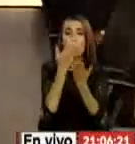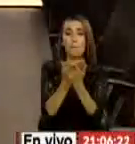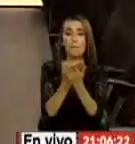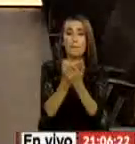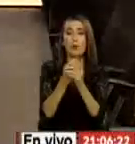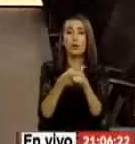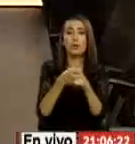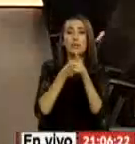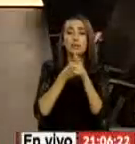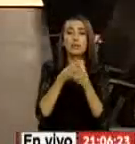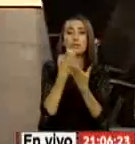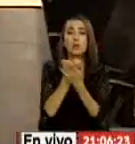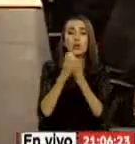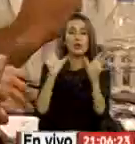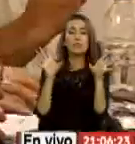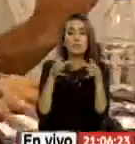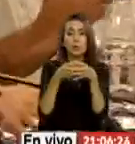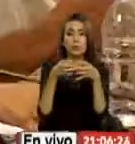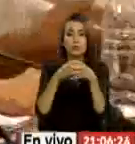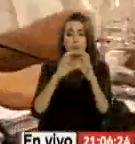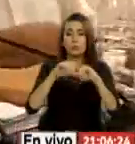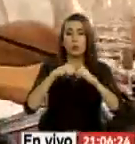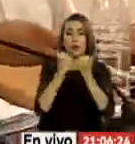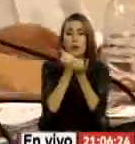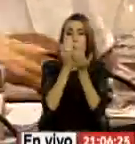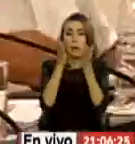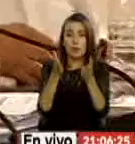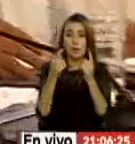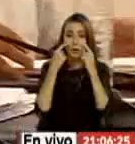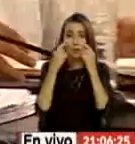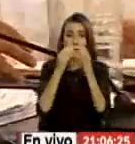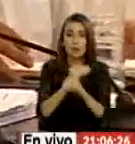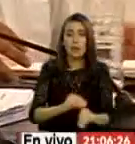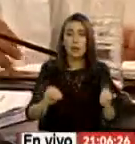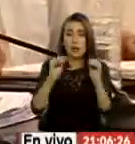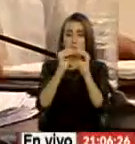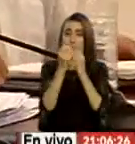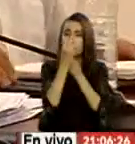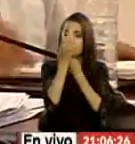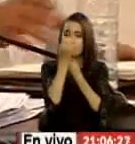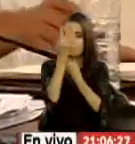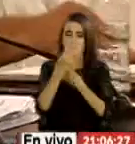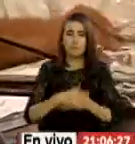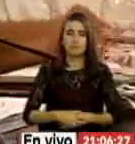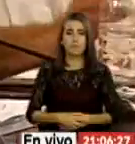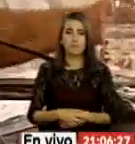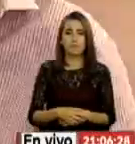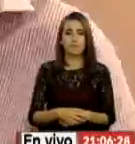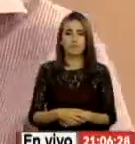en Guayaquil entre el Ejecutivo y el Legislativo. Mirta Carrillo nos informa los detalles.